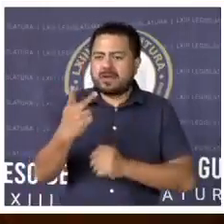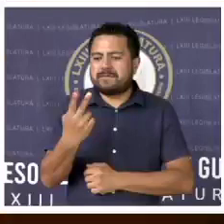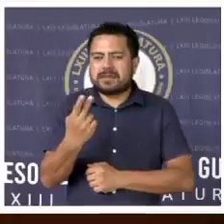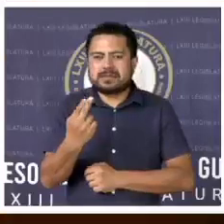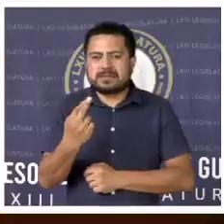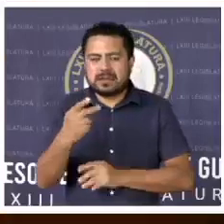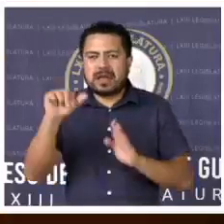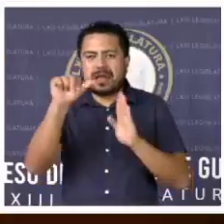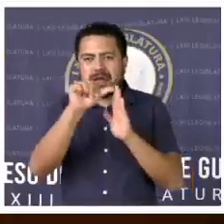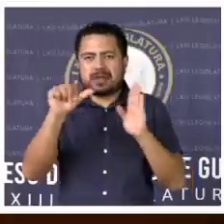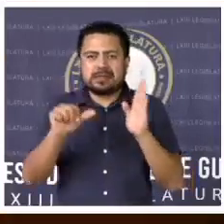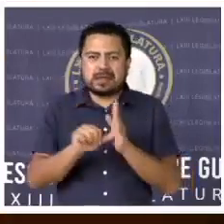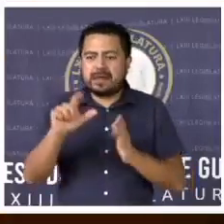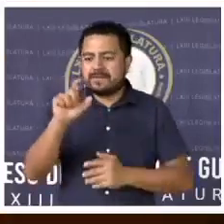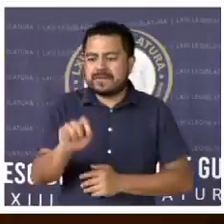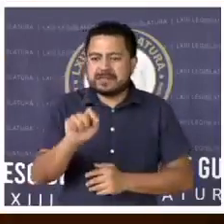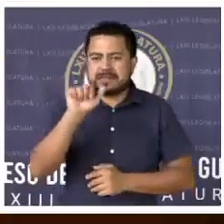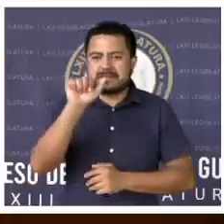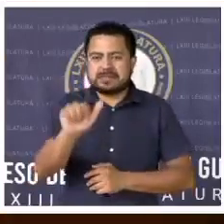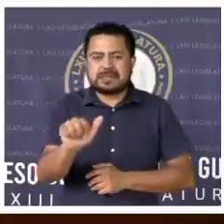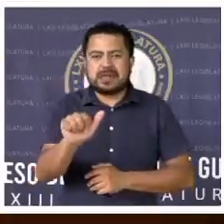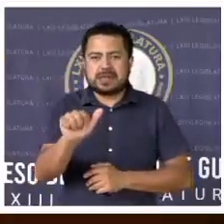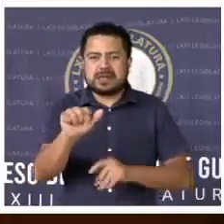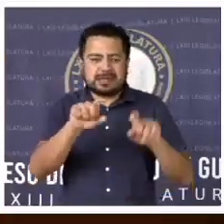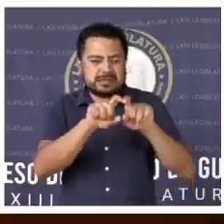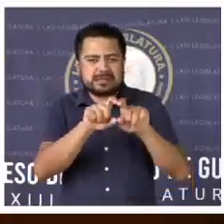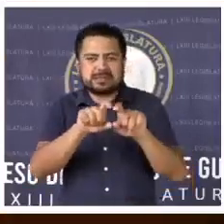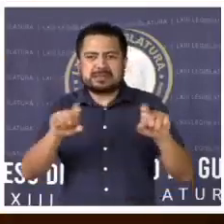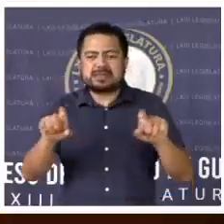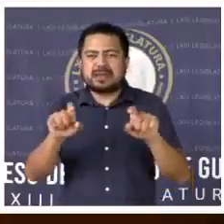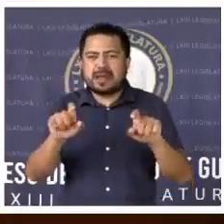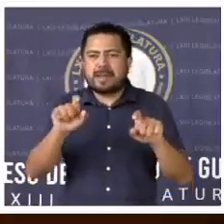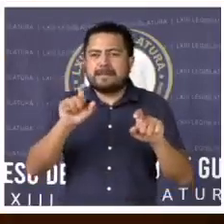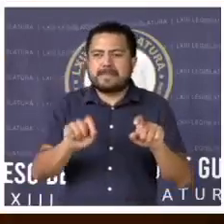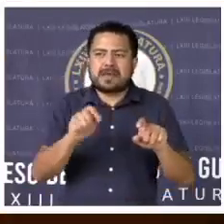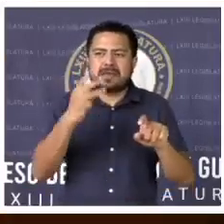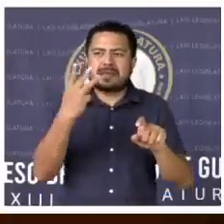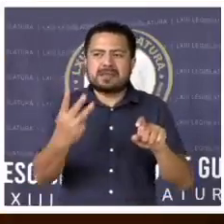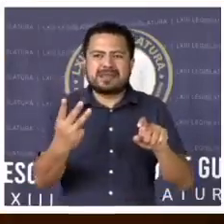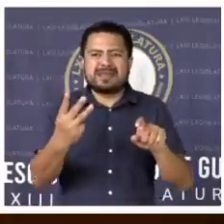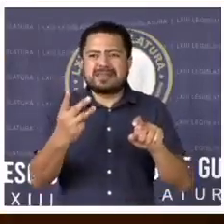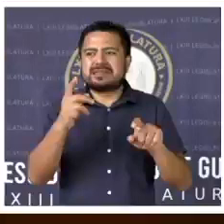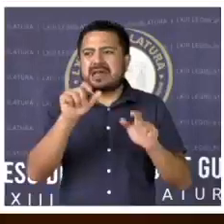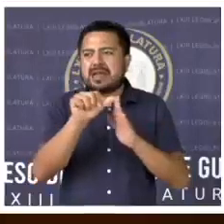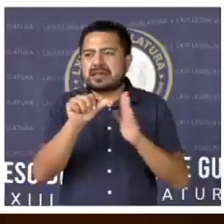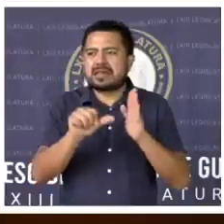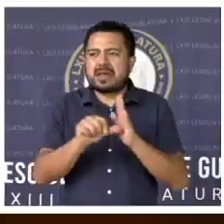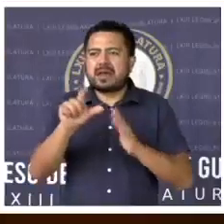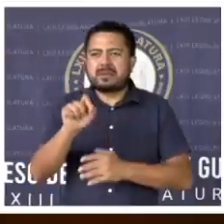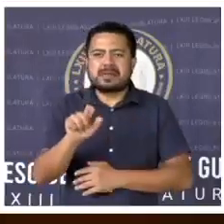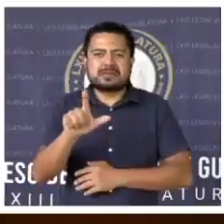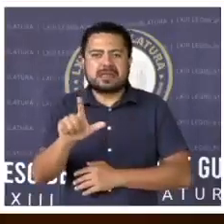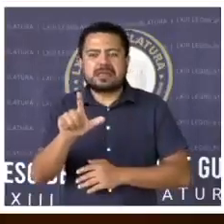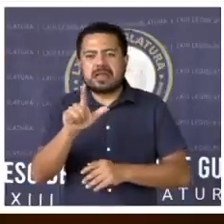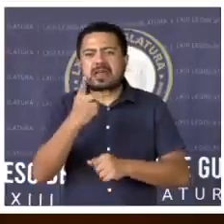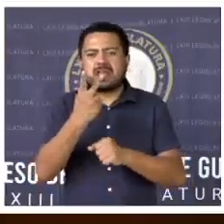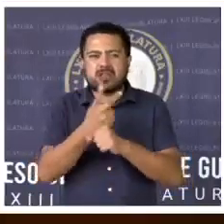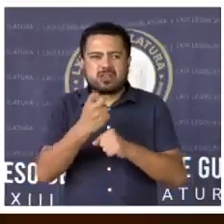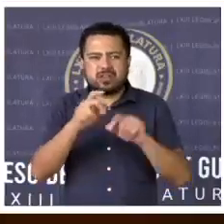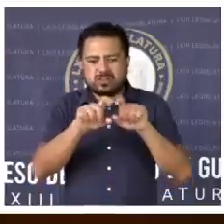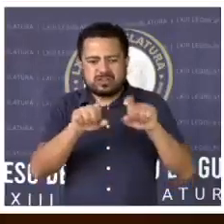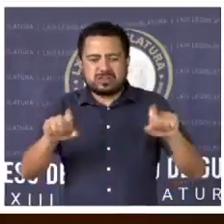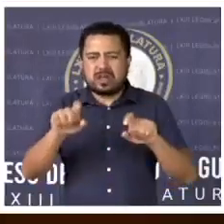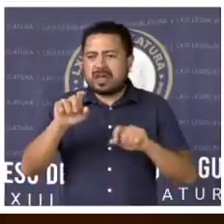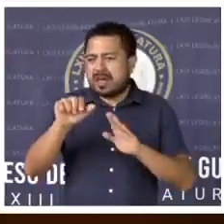el artículo 26 la fracción 23 del artículo 27 la fracción 2 del